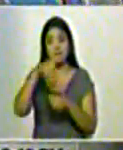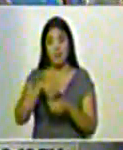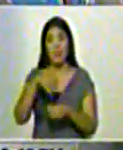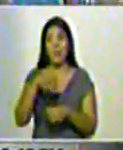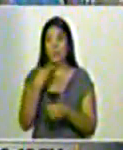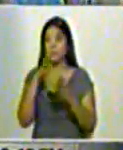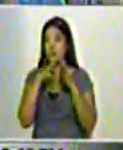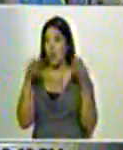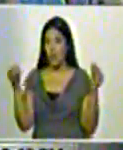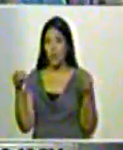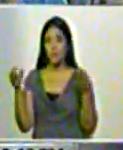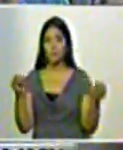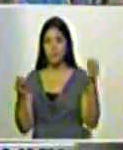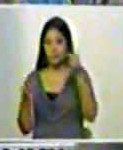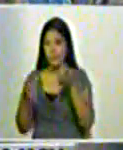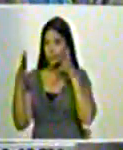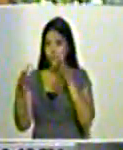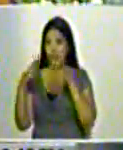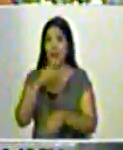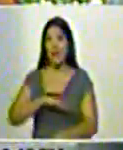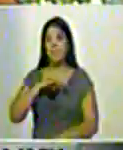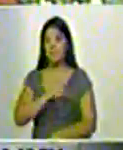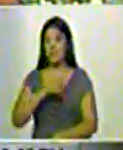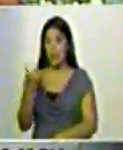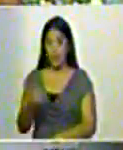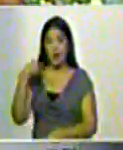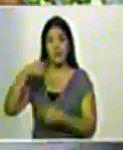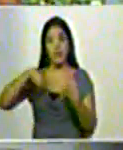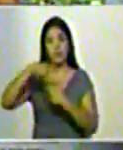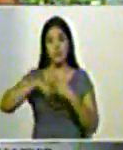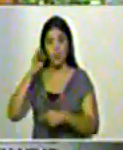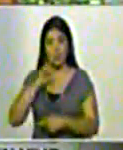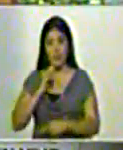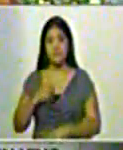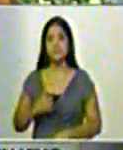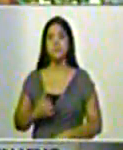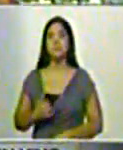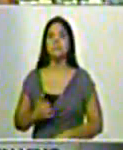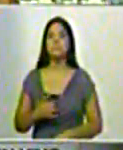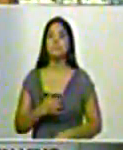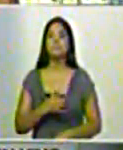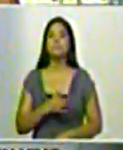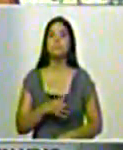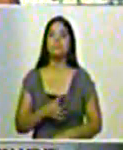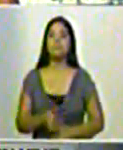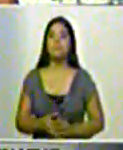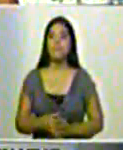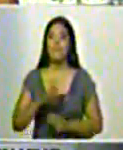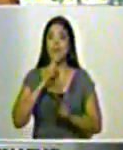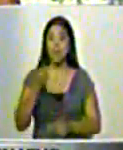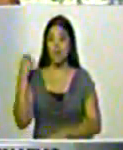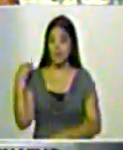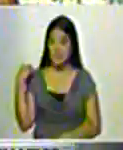rol encomendado y con la misión que se le está dando desde la Revolución Bolivariana. Estos resultados de ayer, en verdad